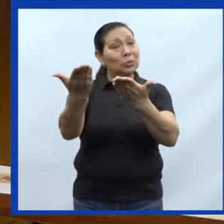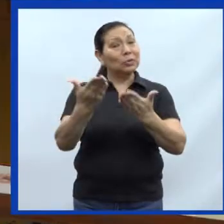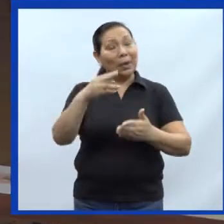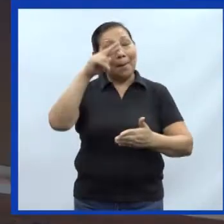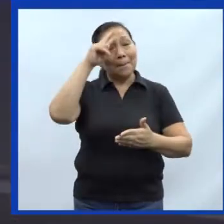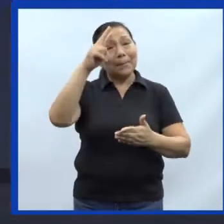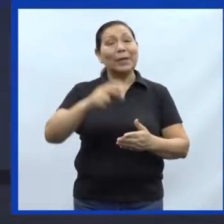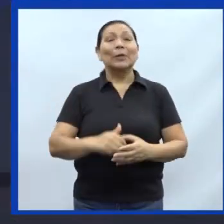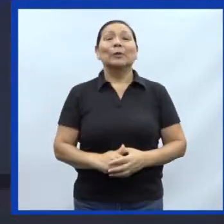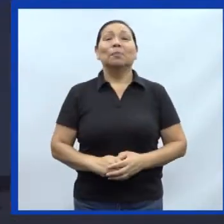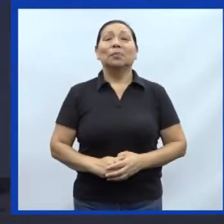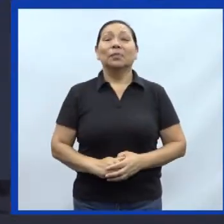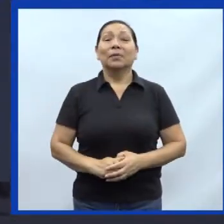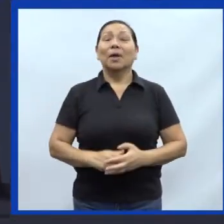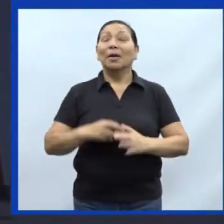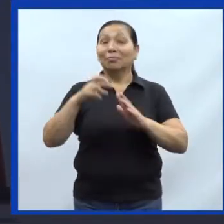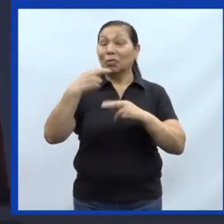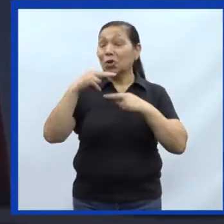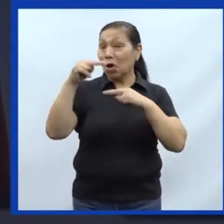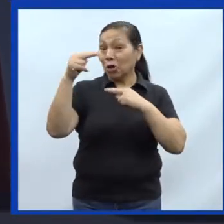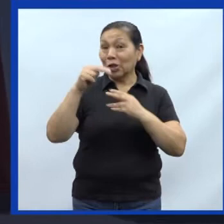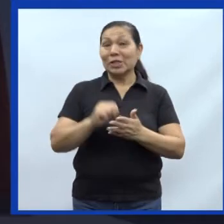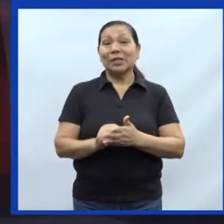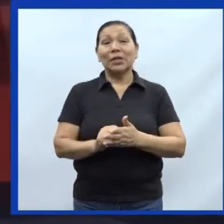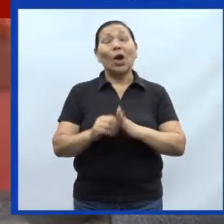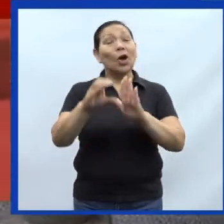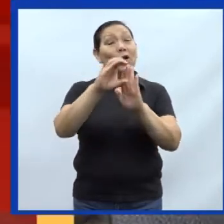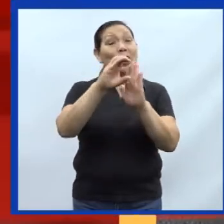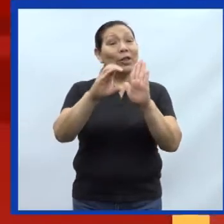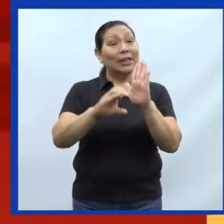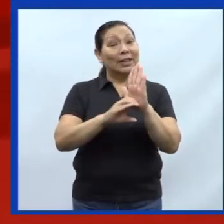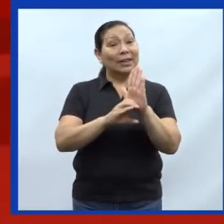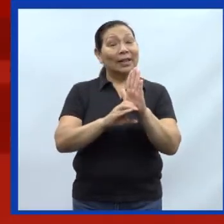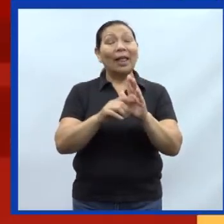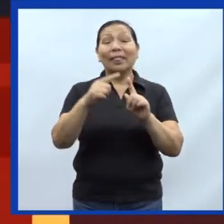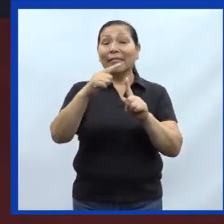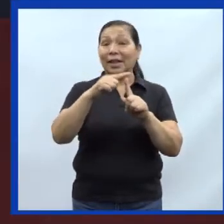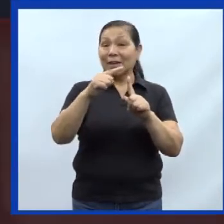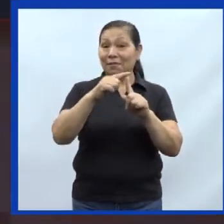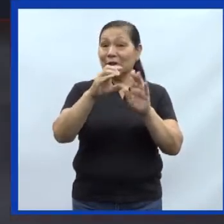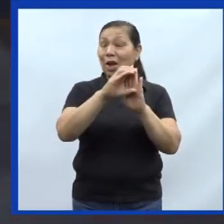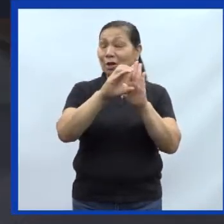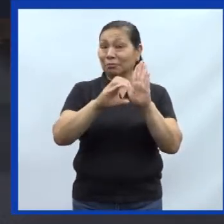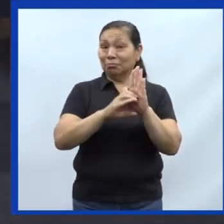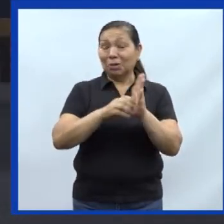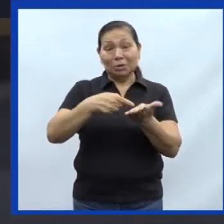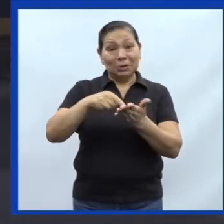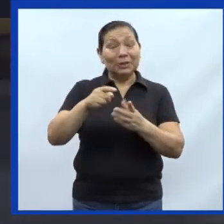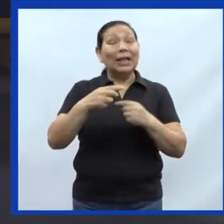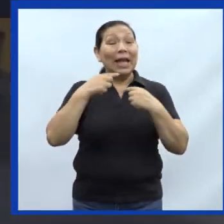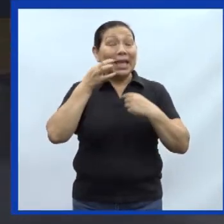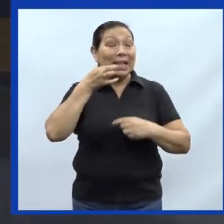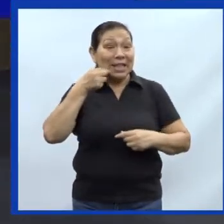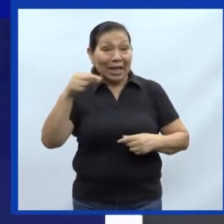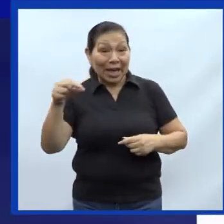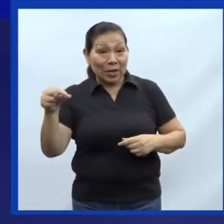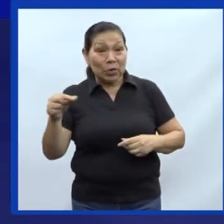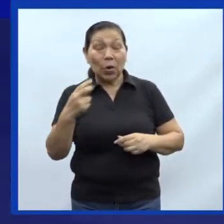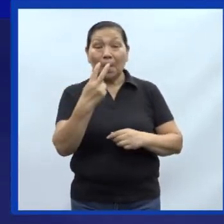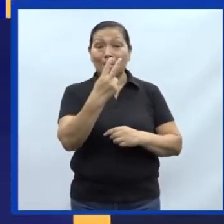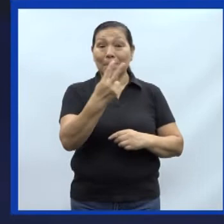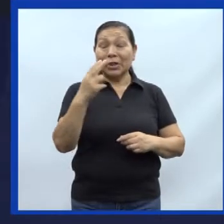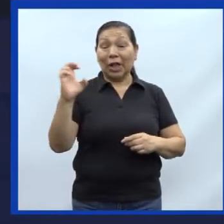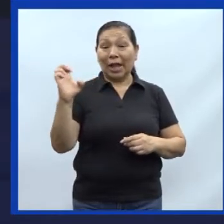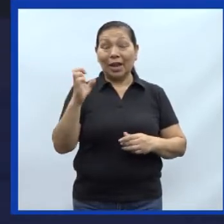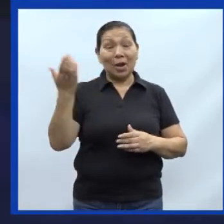Perú. Nuestro programa Noticiero Constitucional, que el Tribunal Constitucional emite en idioma quechua desde el